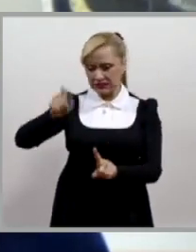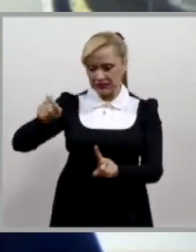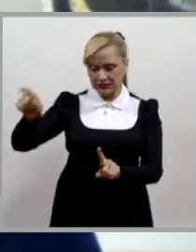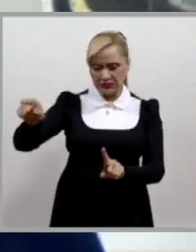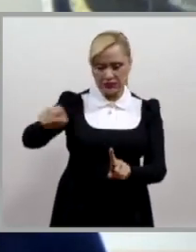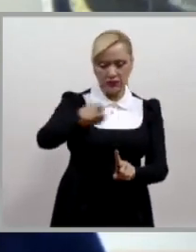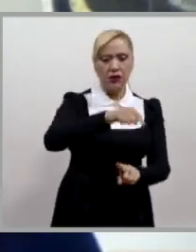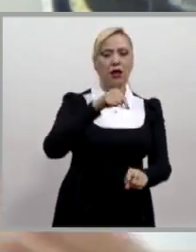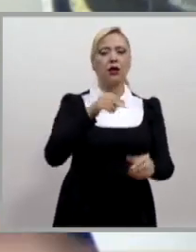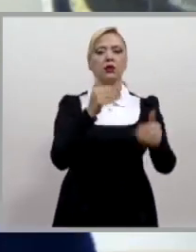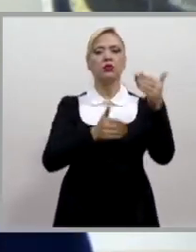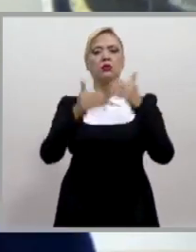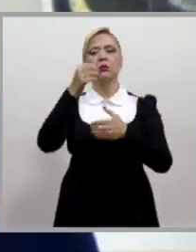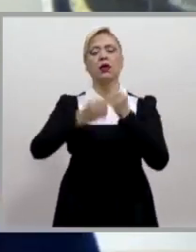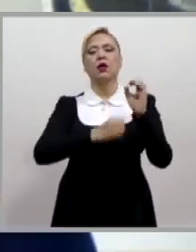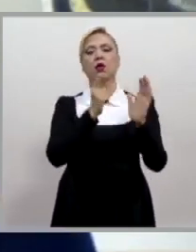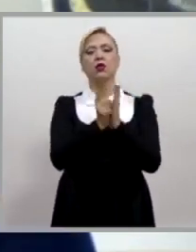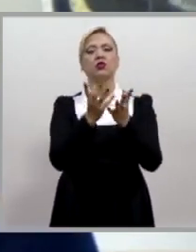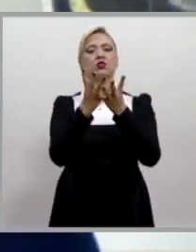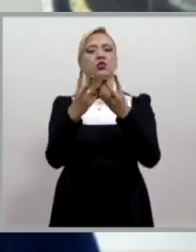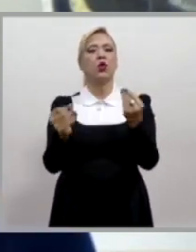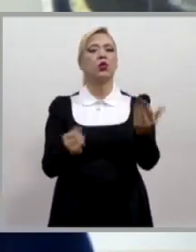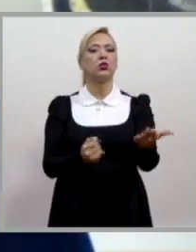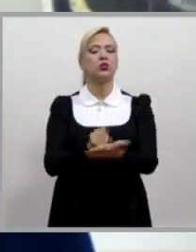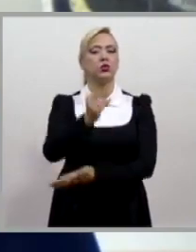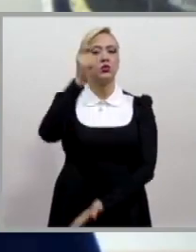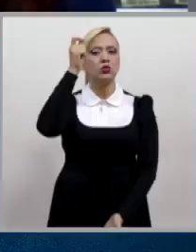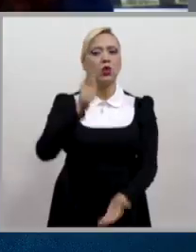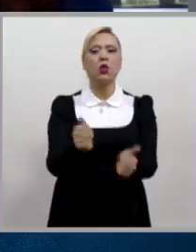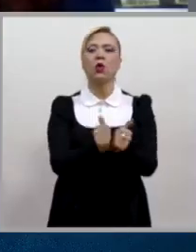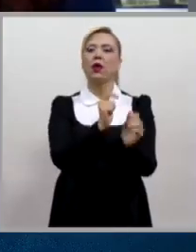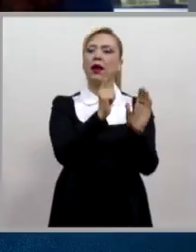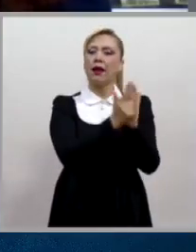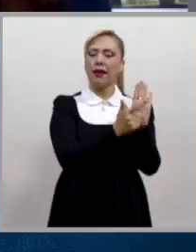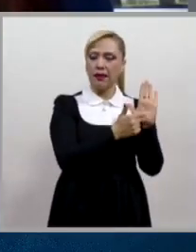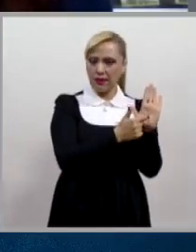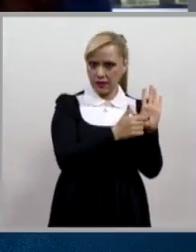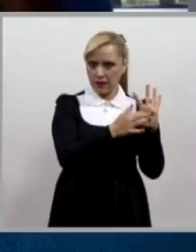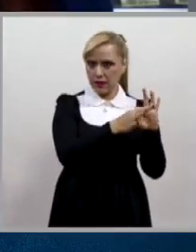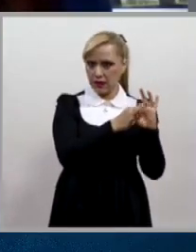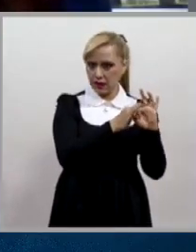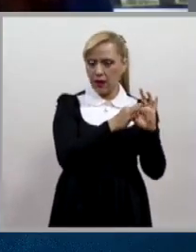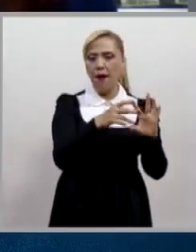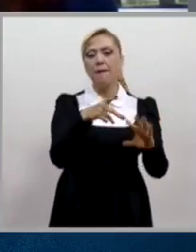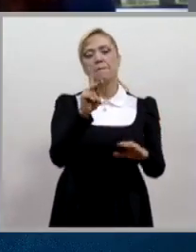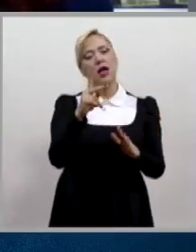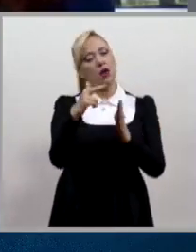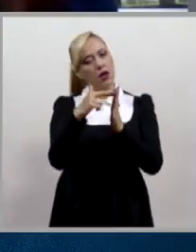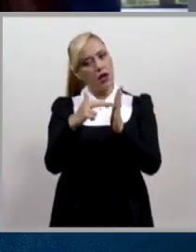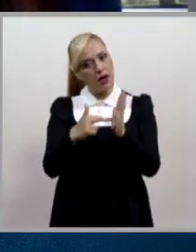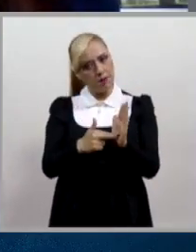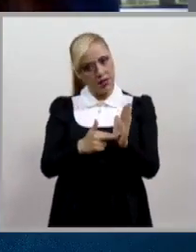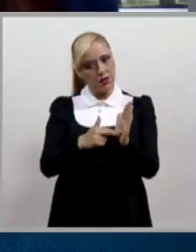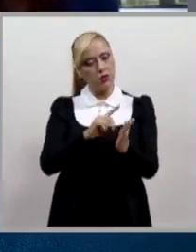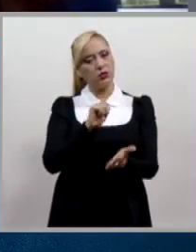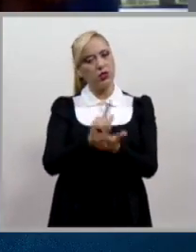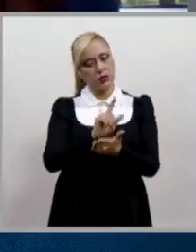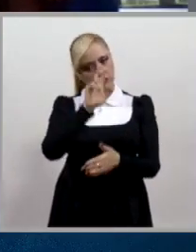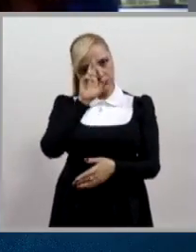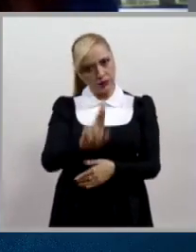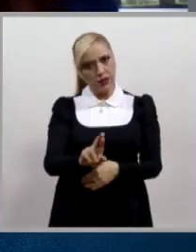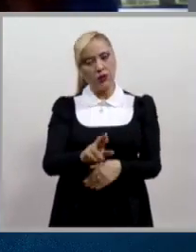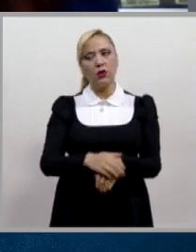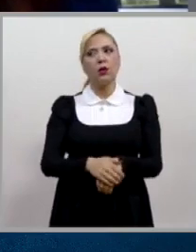da soluciones jurídicas en lenguaje jurídico, siguiendo las reglas jurídicas, pero como